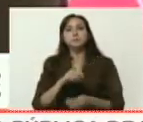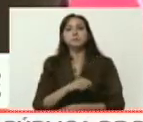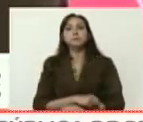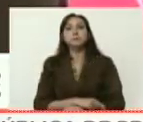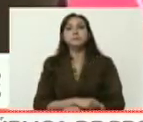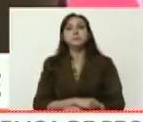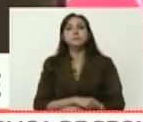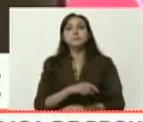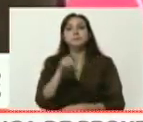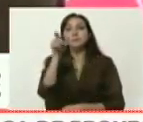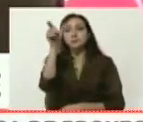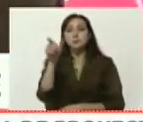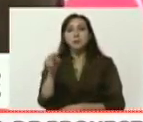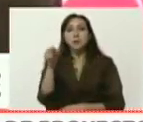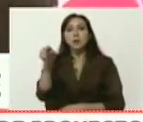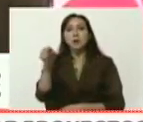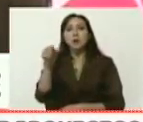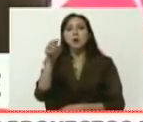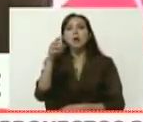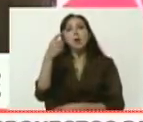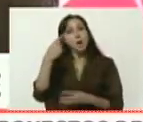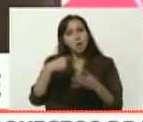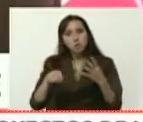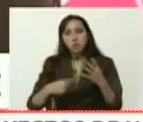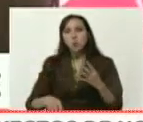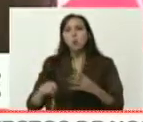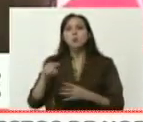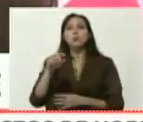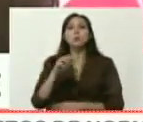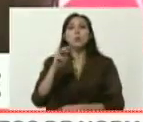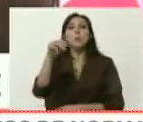y Márquez Finol, entre otros,